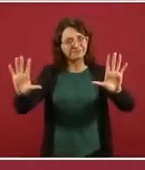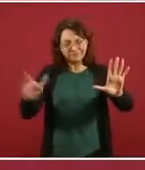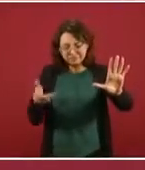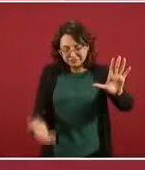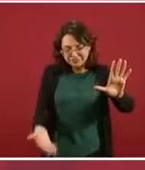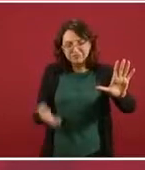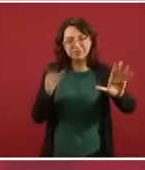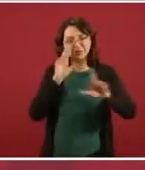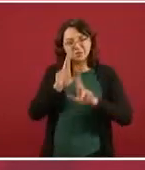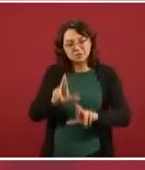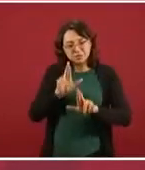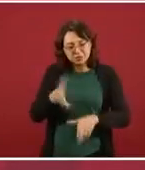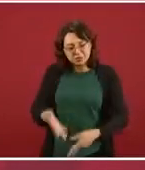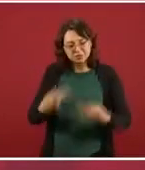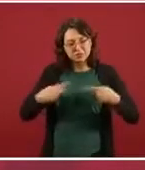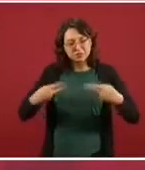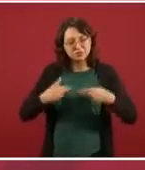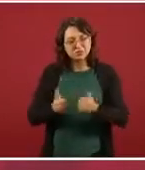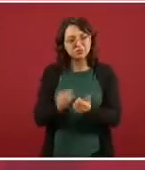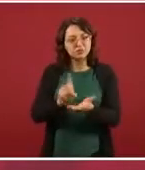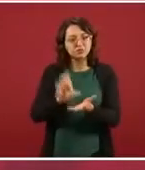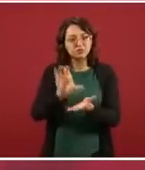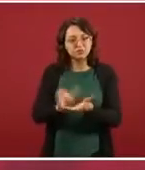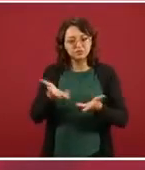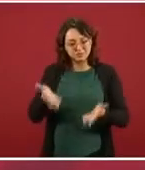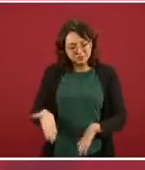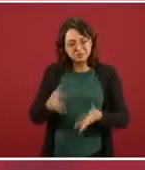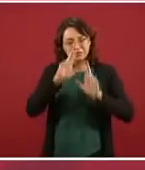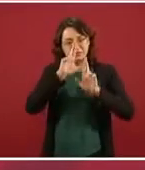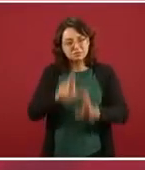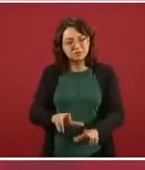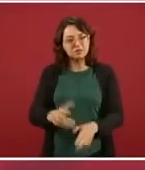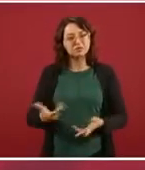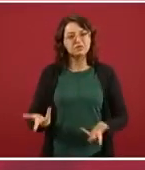empujando, ¿sí? Y respeten.